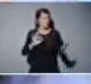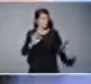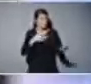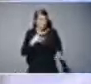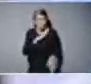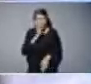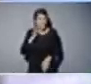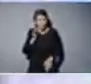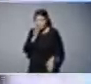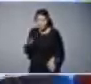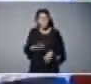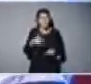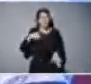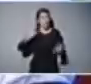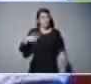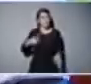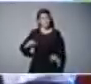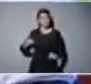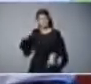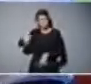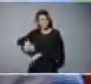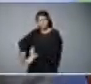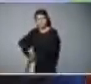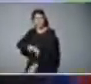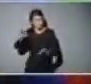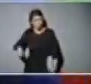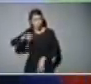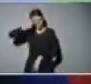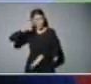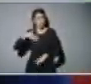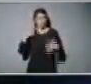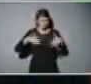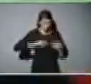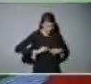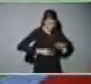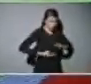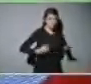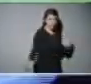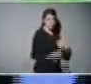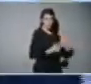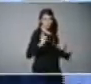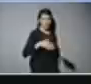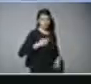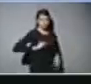mamá, que te voy a sorprender. Me cambio de ropa en cero coma.